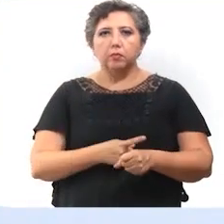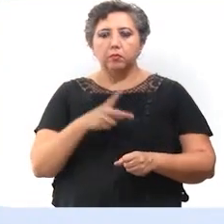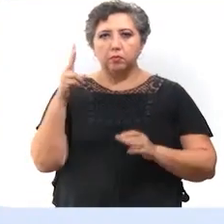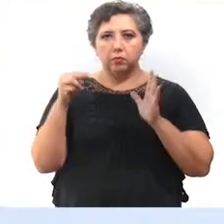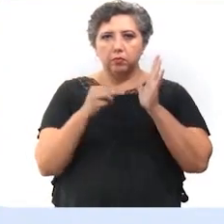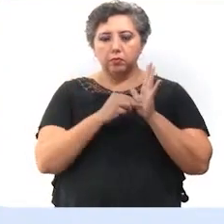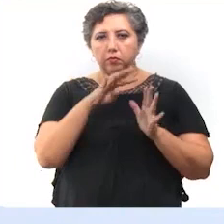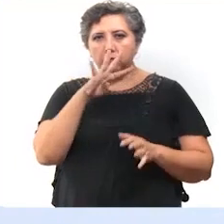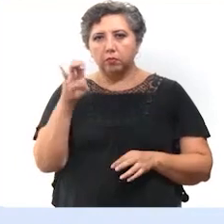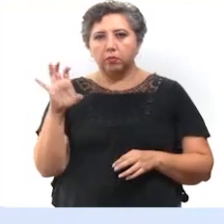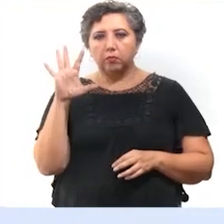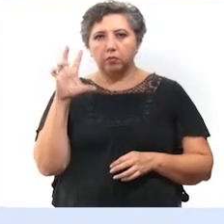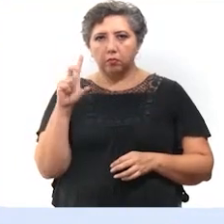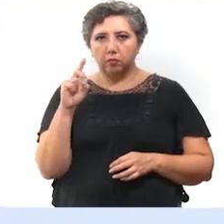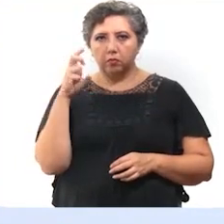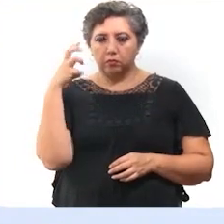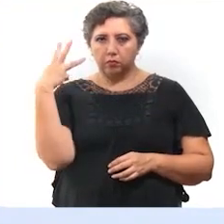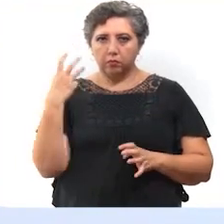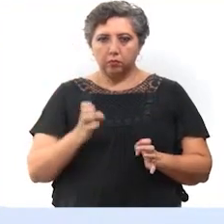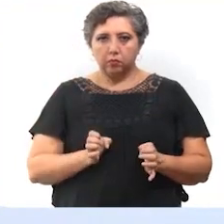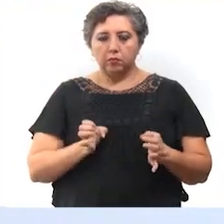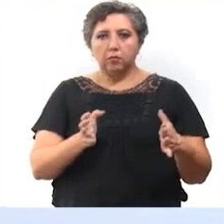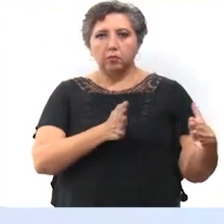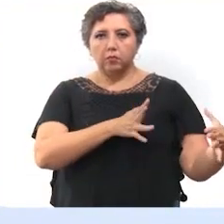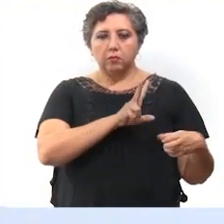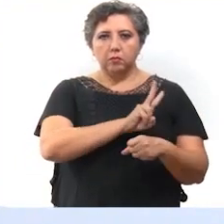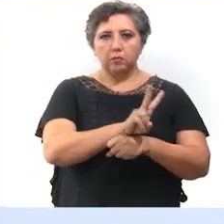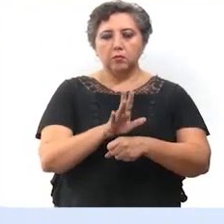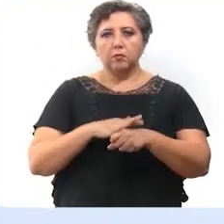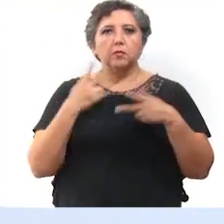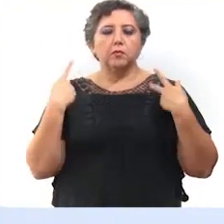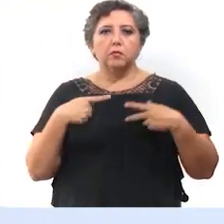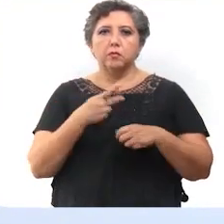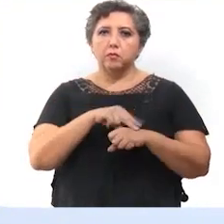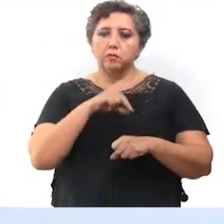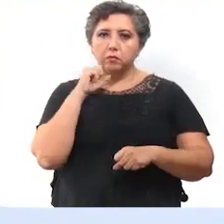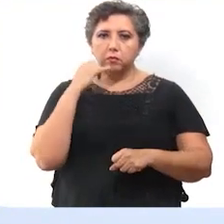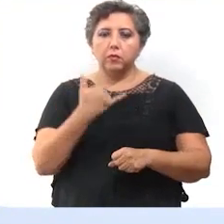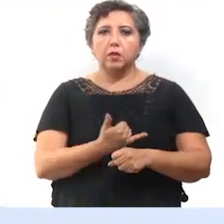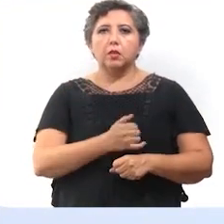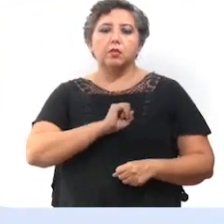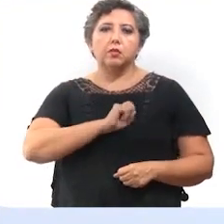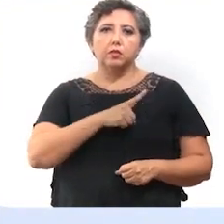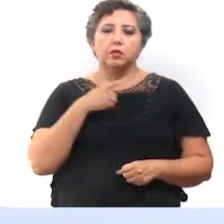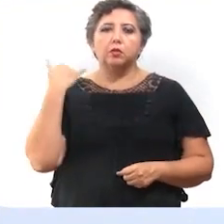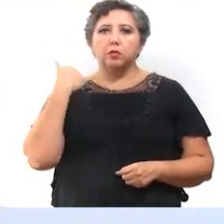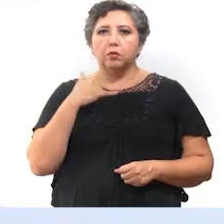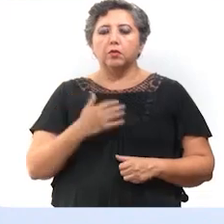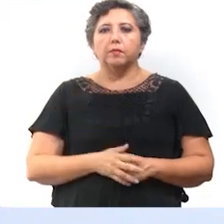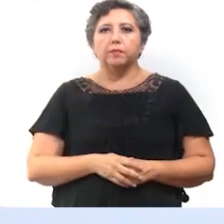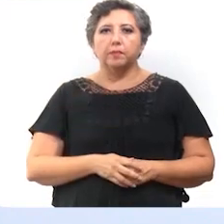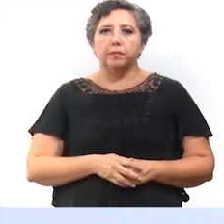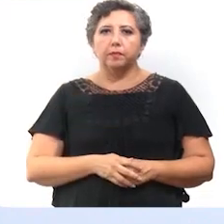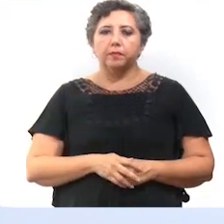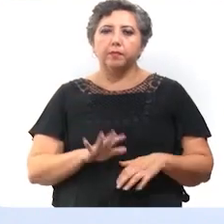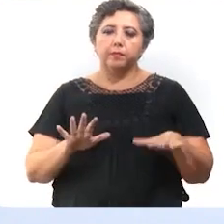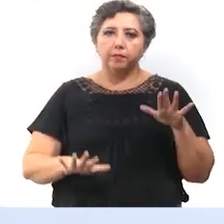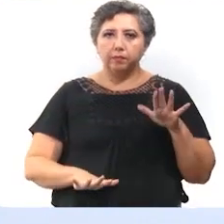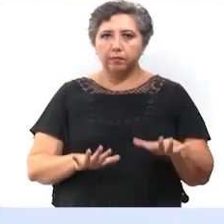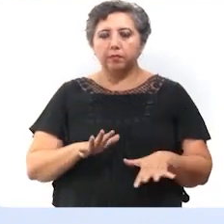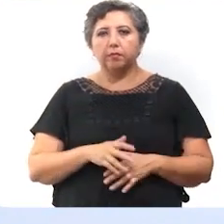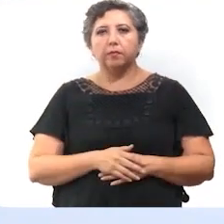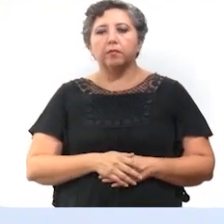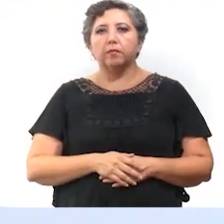activos, 2.433 están estables, aisladas, monitoreadas por personal médico de los servicios de salud de Yucatán.